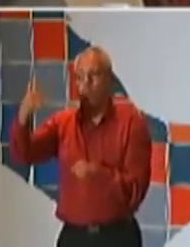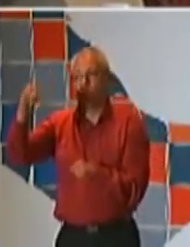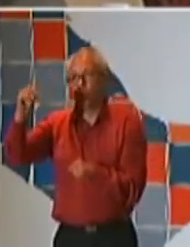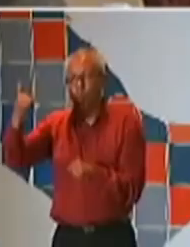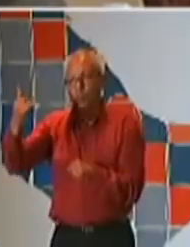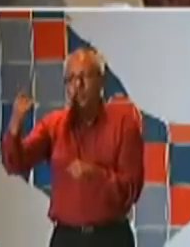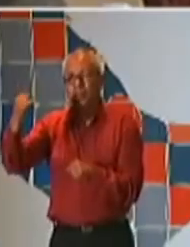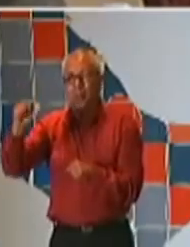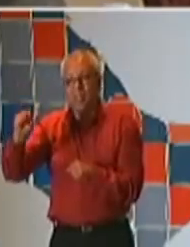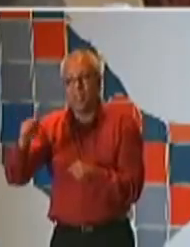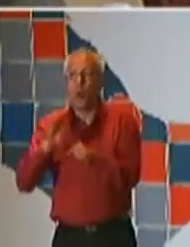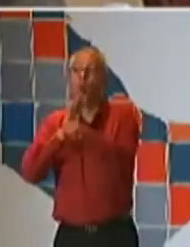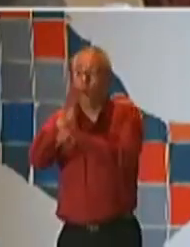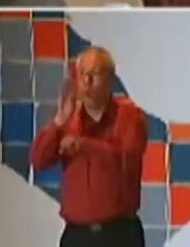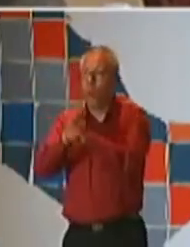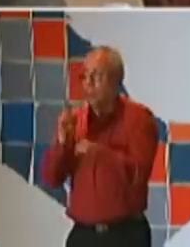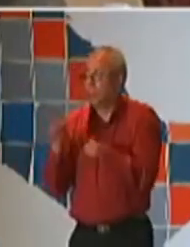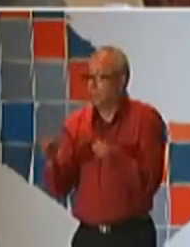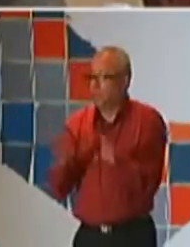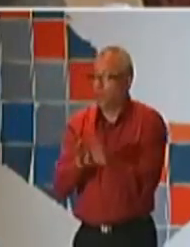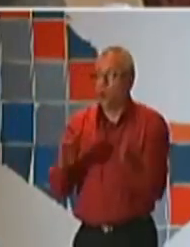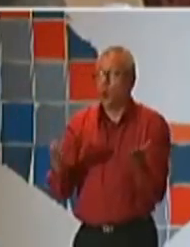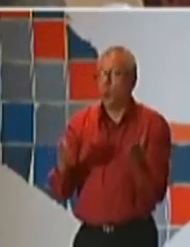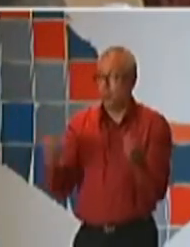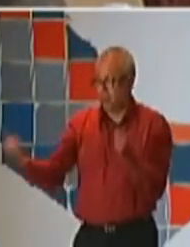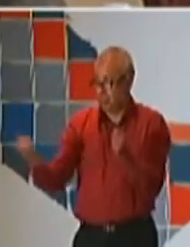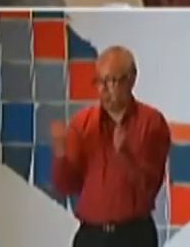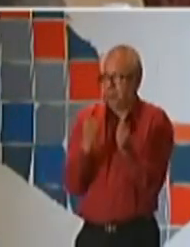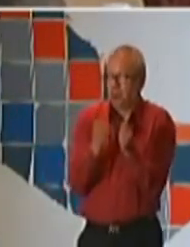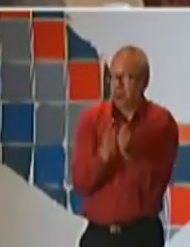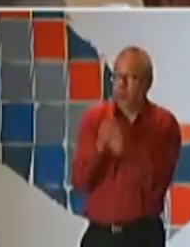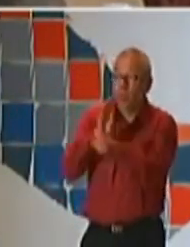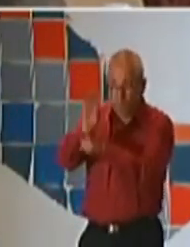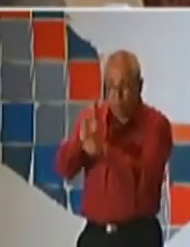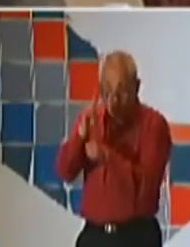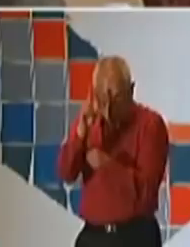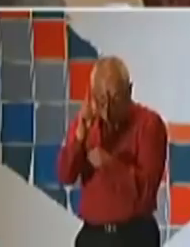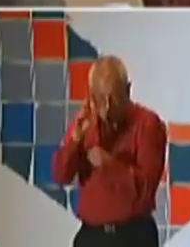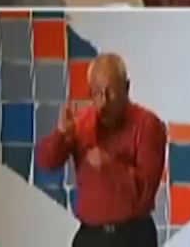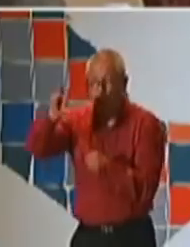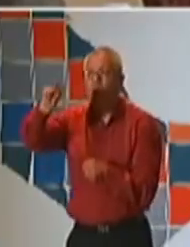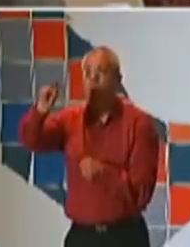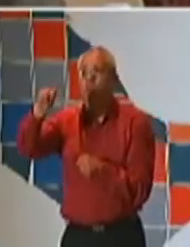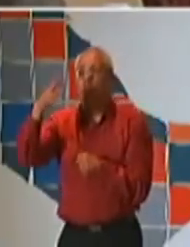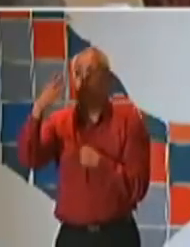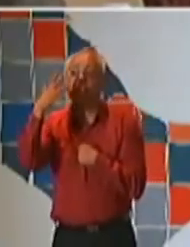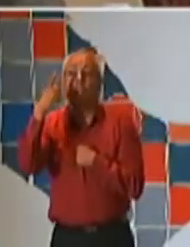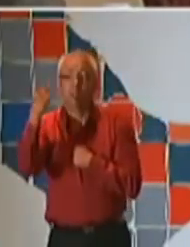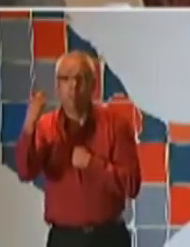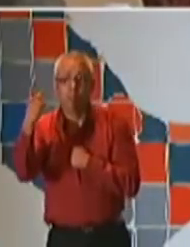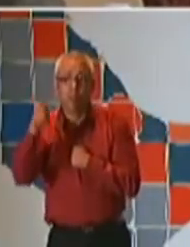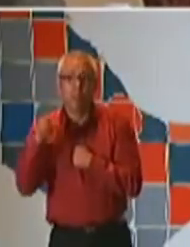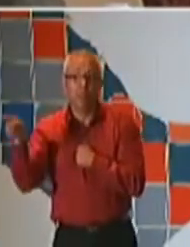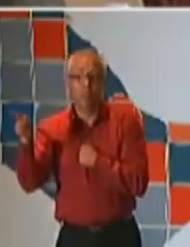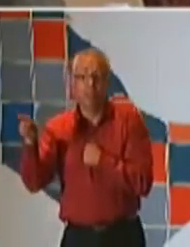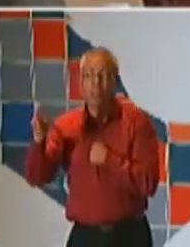Brasil solo uno es empleado de la empresa de los 81 un obreros de petrobrás muertos en accidentes de